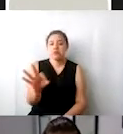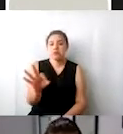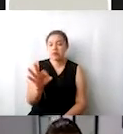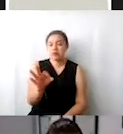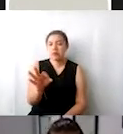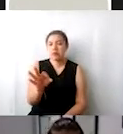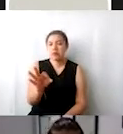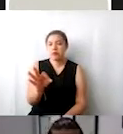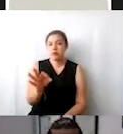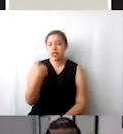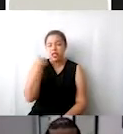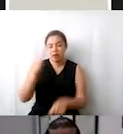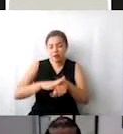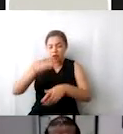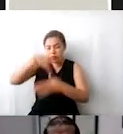gustan abundar.